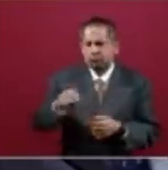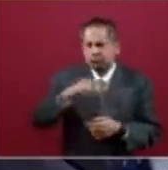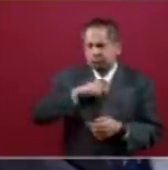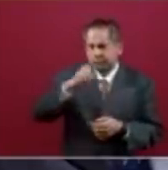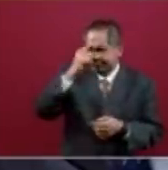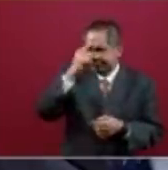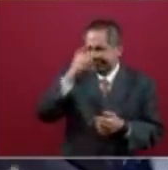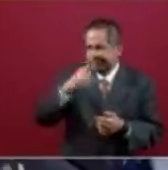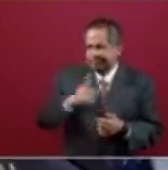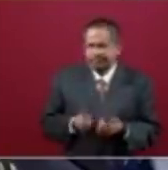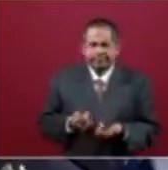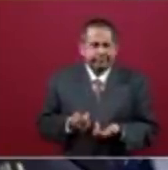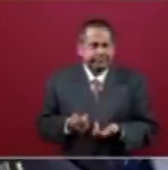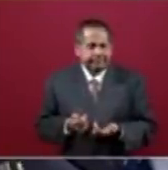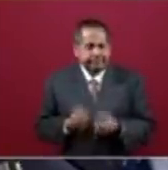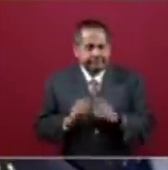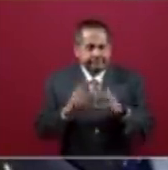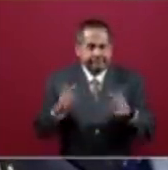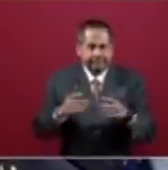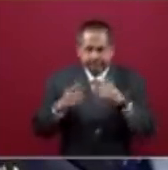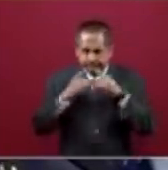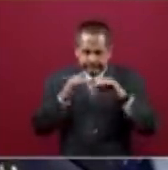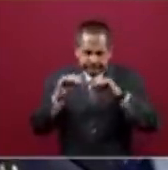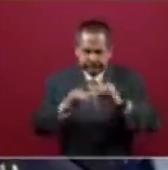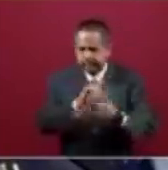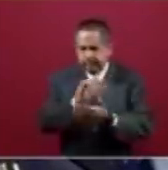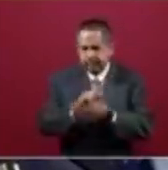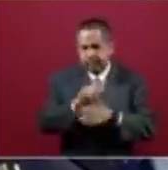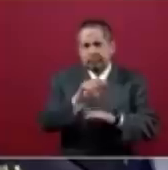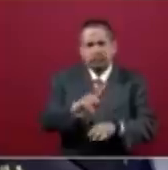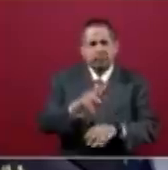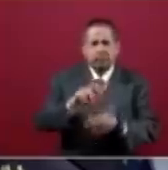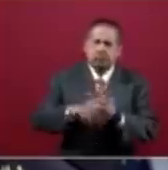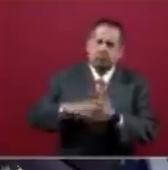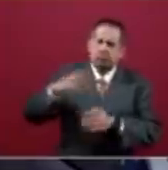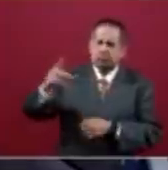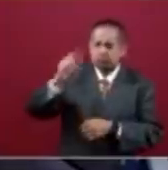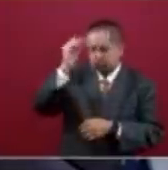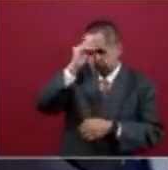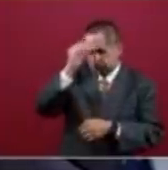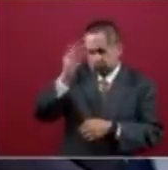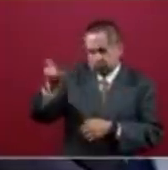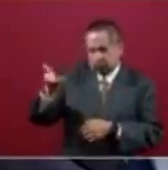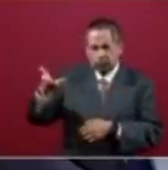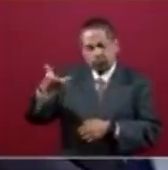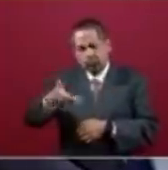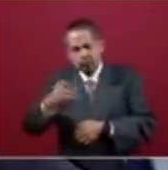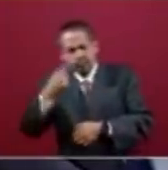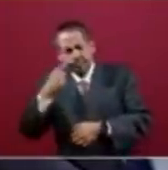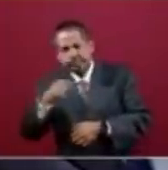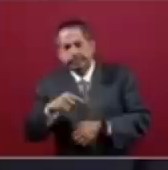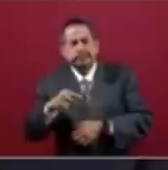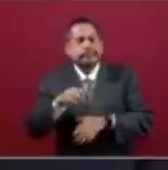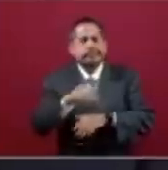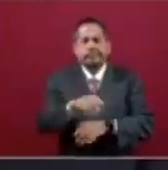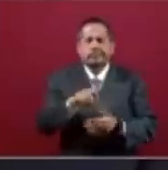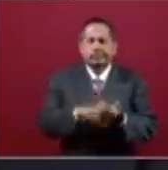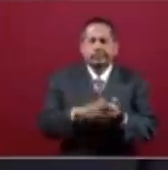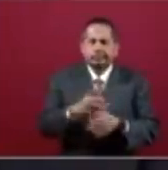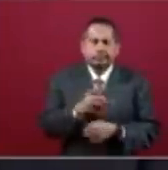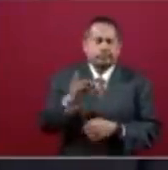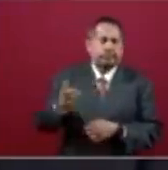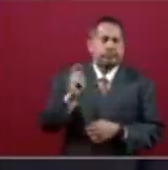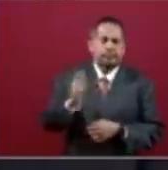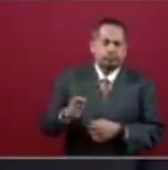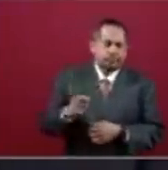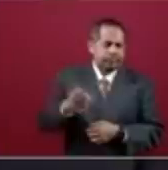es una discusión legislativa, pero quisiera saber cuál es la posición que tienen sobre esta petición que